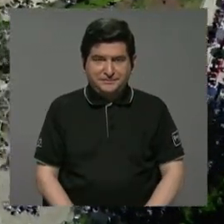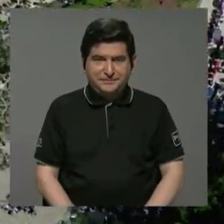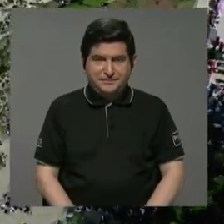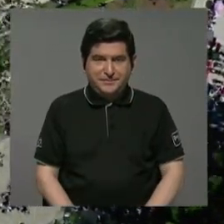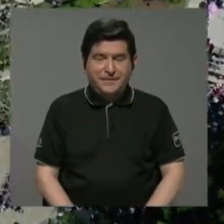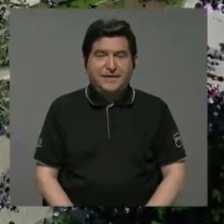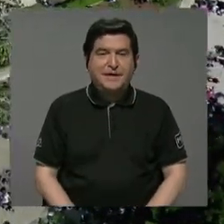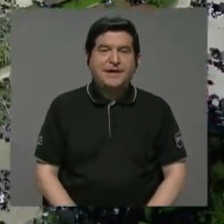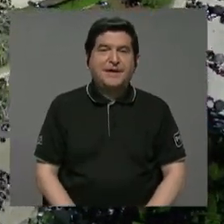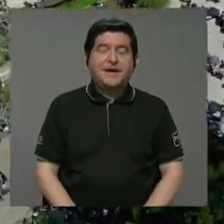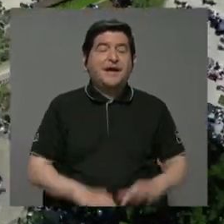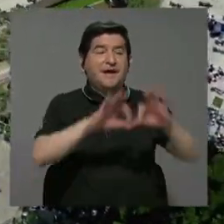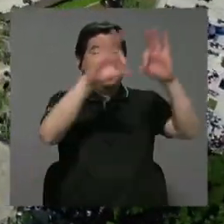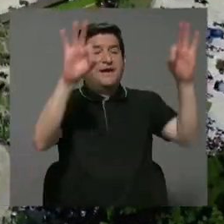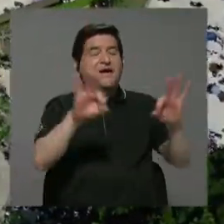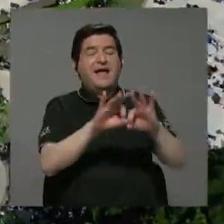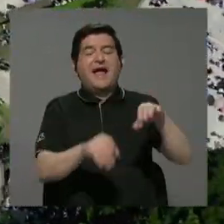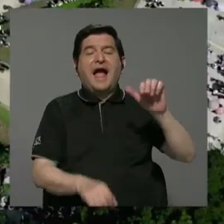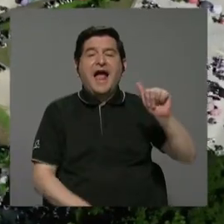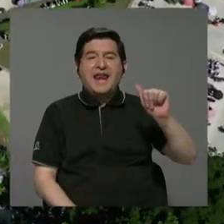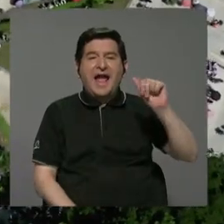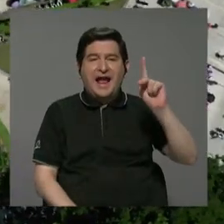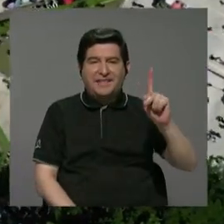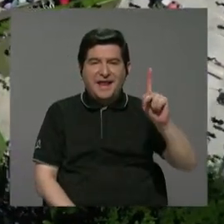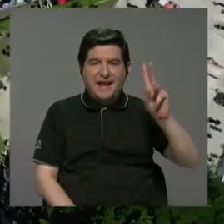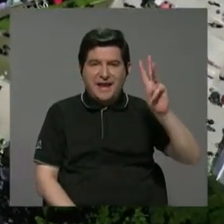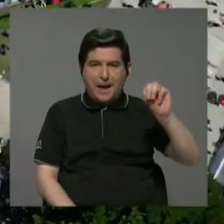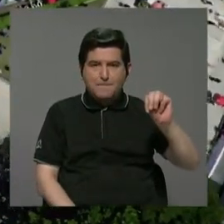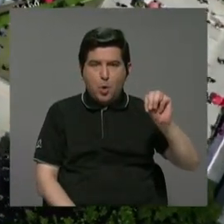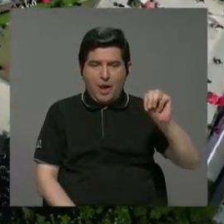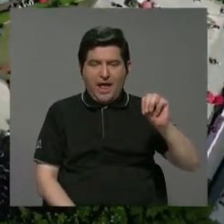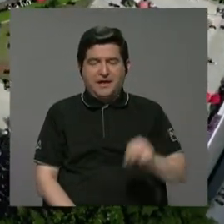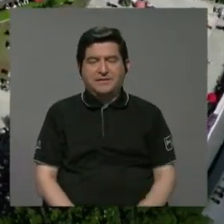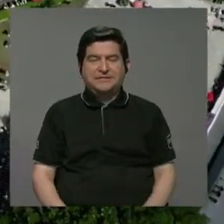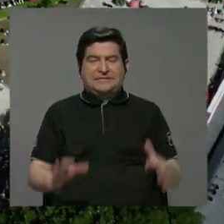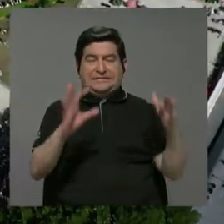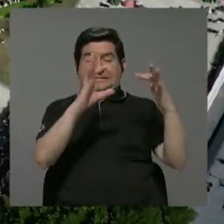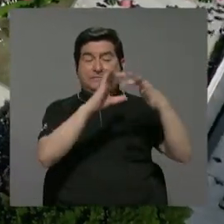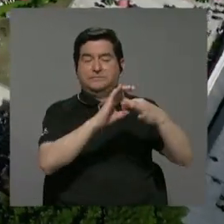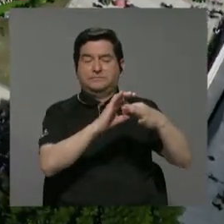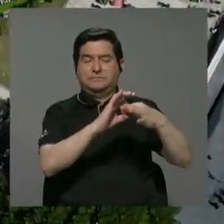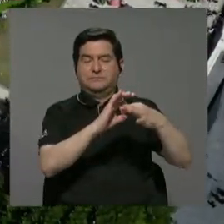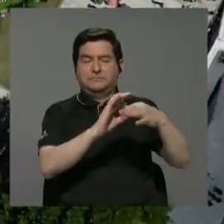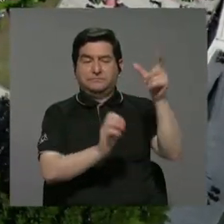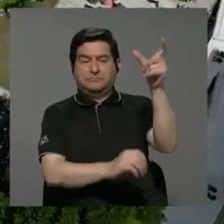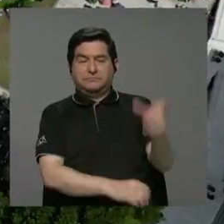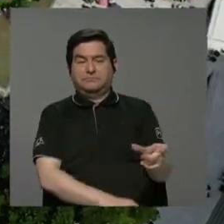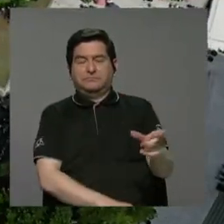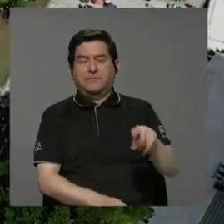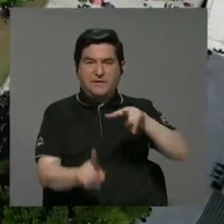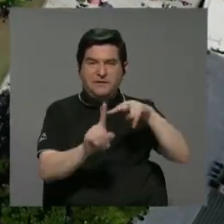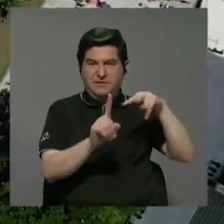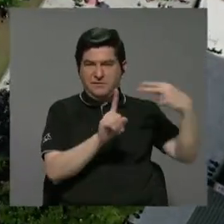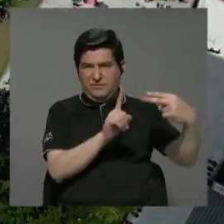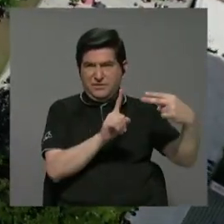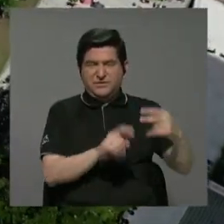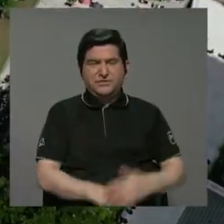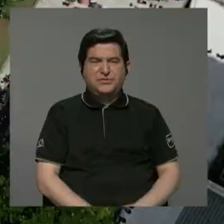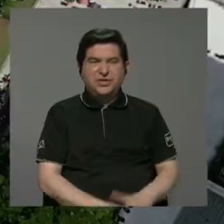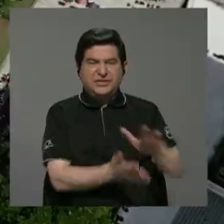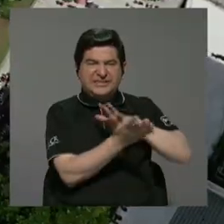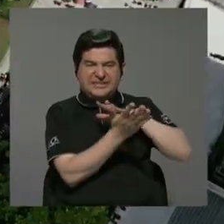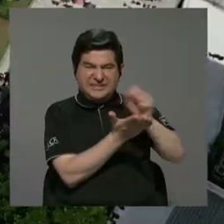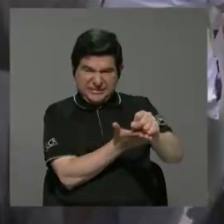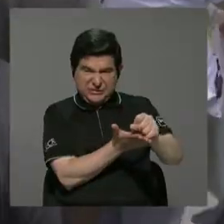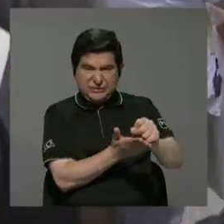la figura de doña Ana Catarina Müller creo que se conjuntan esa visión destructiva,